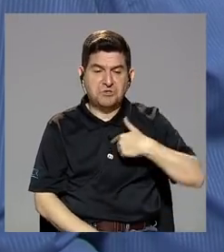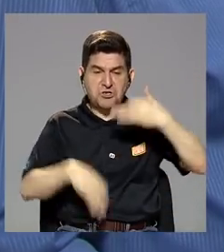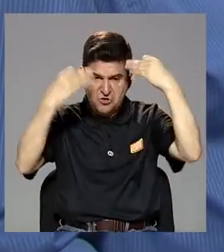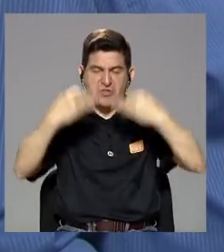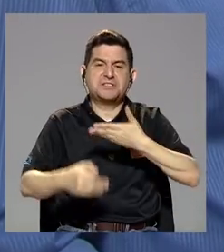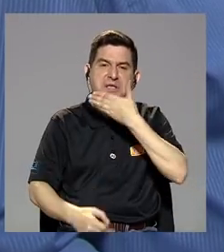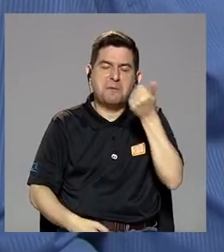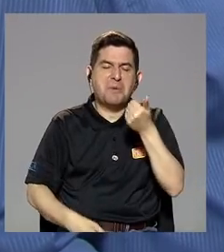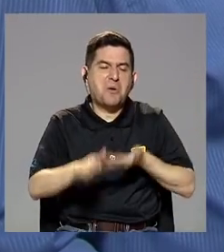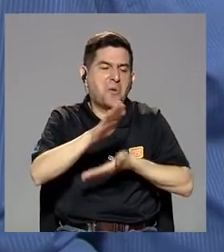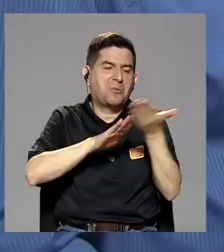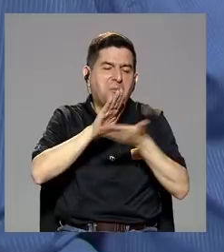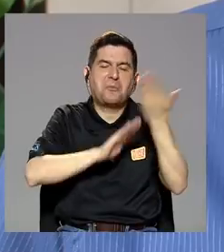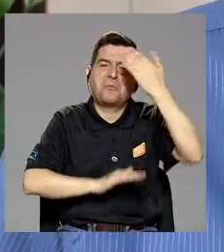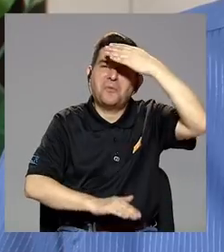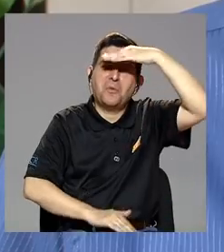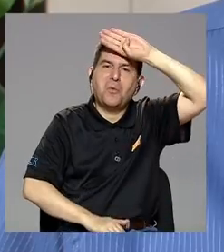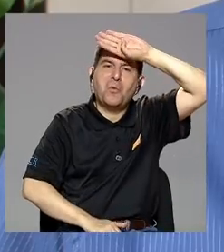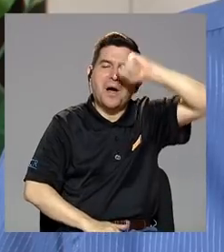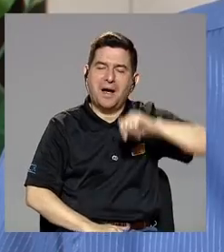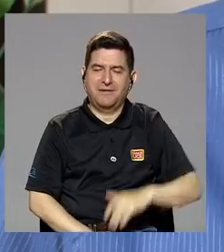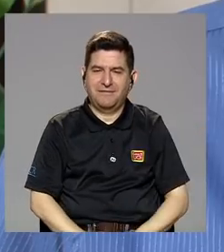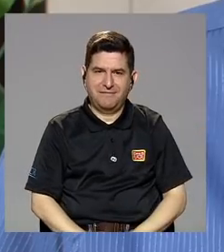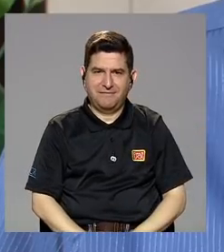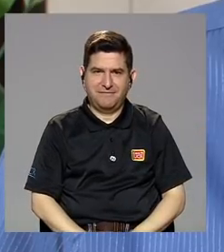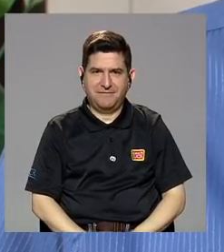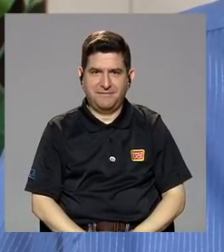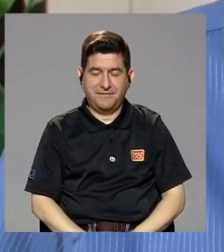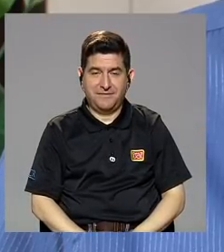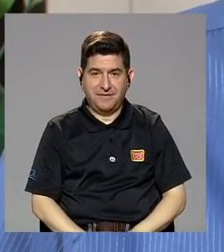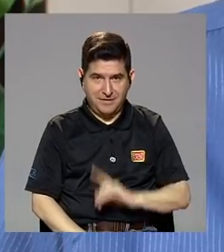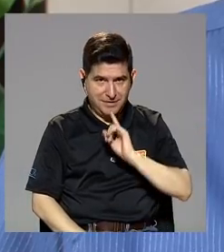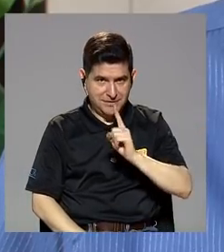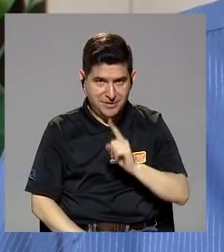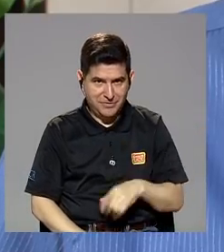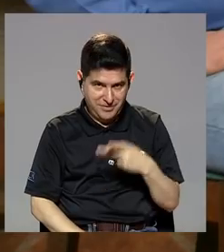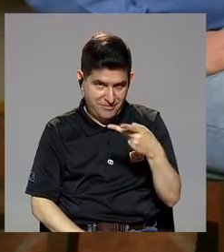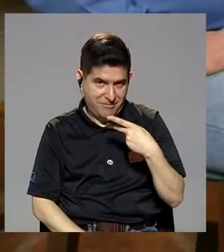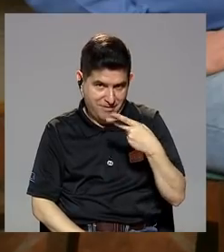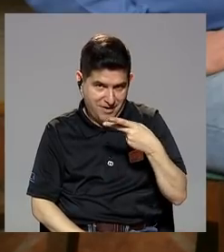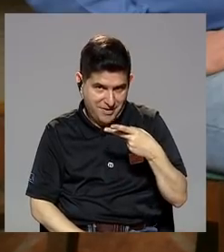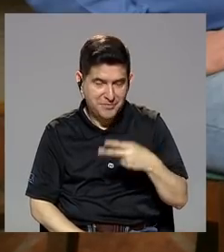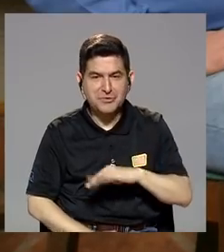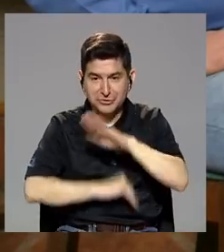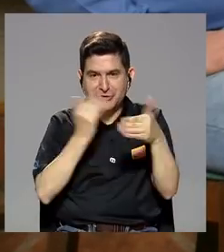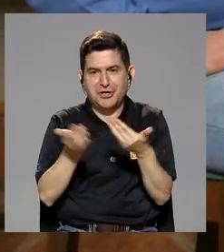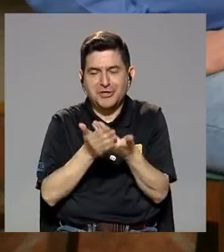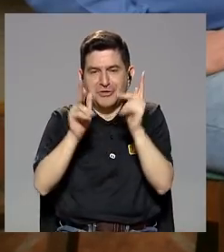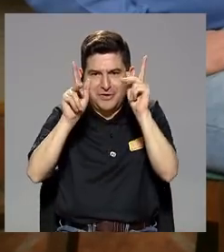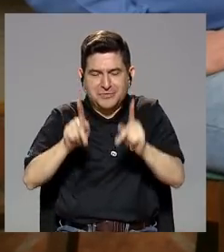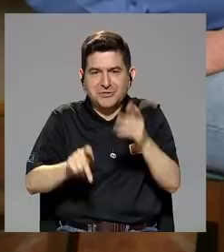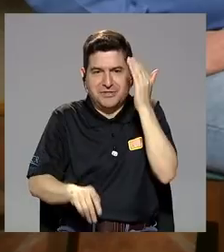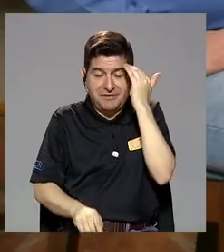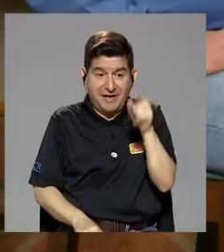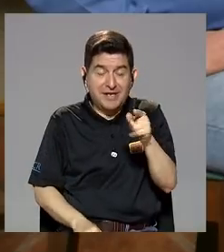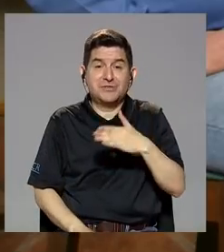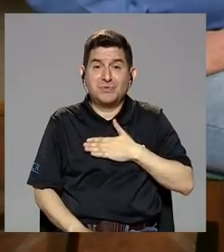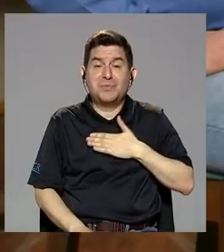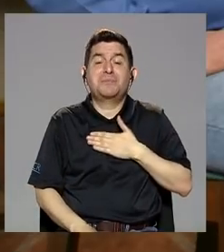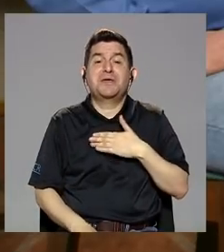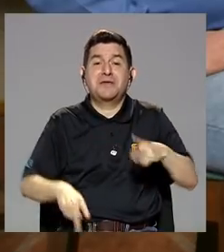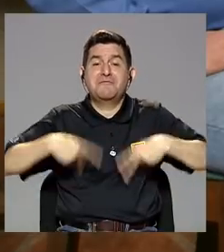mejor me voy a cuba y eso aquí entre nos todos me salvó la vida